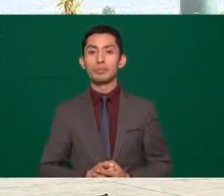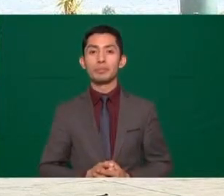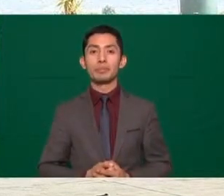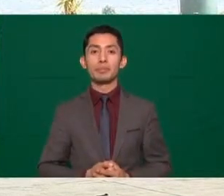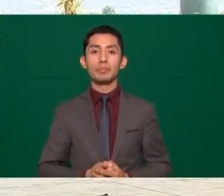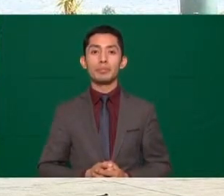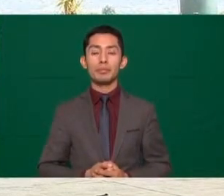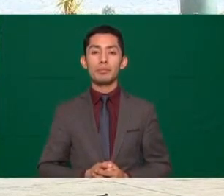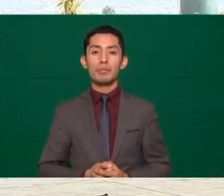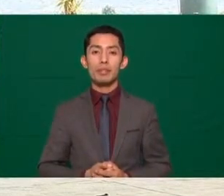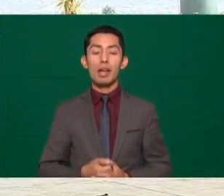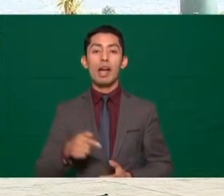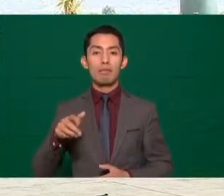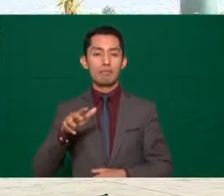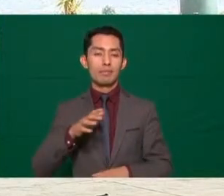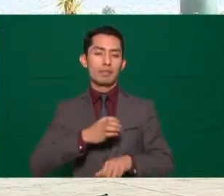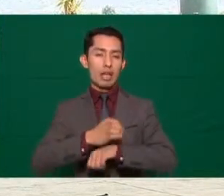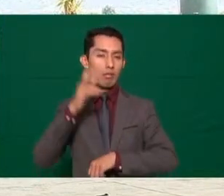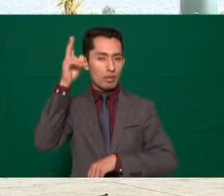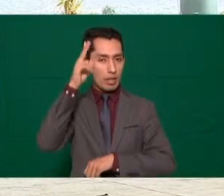están recibiendo pensión